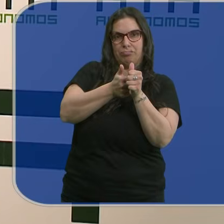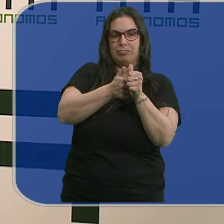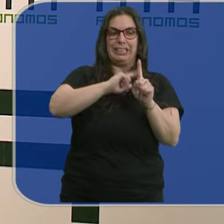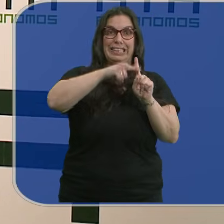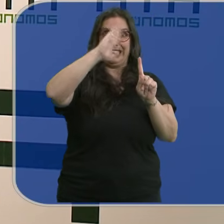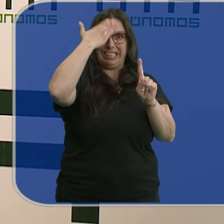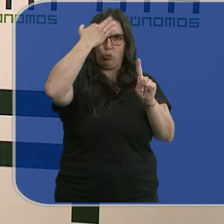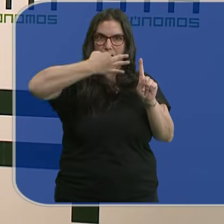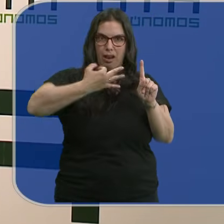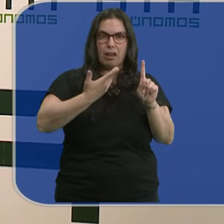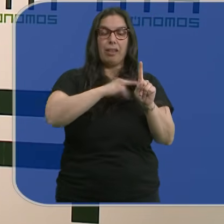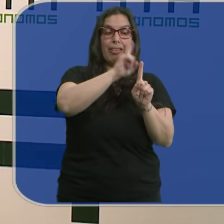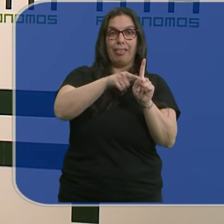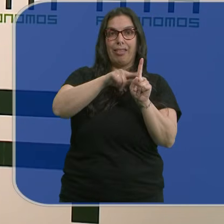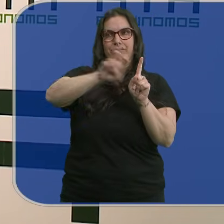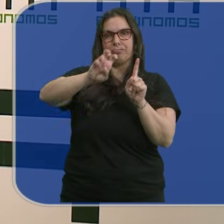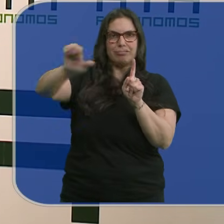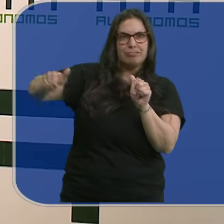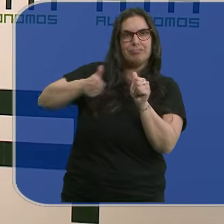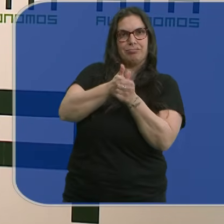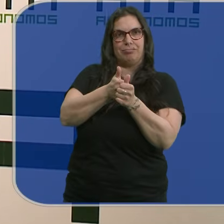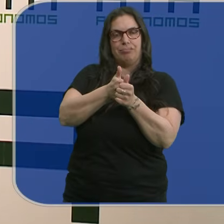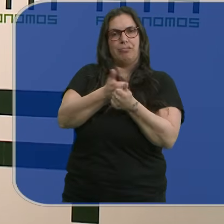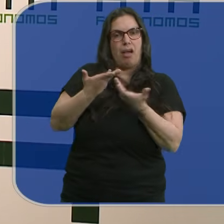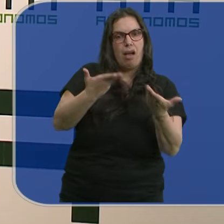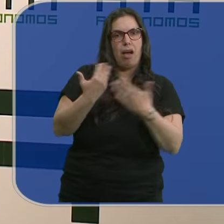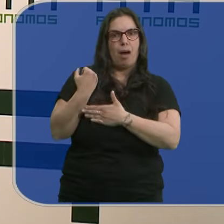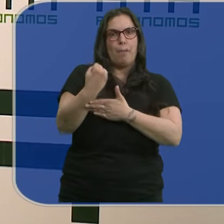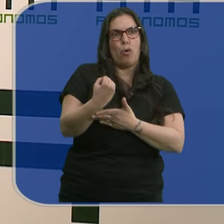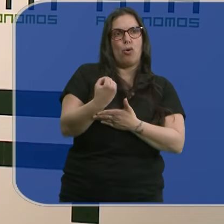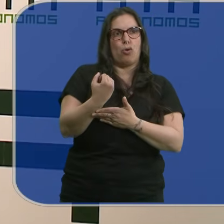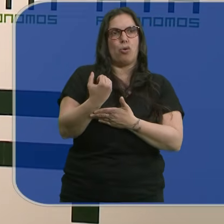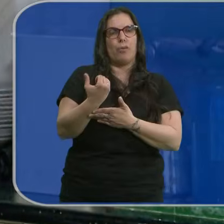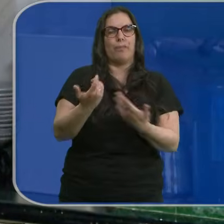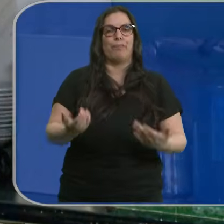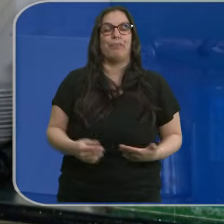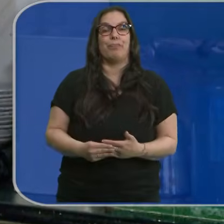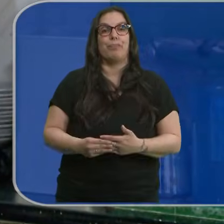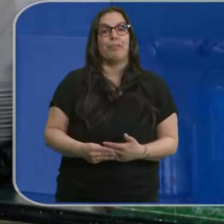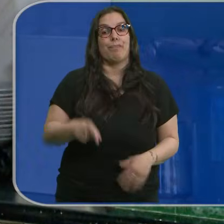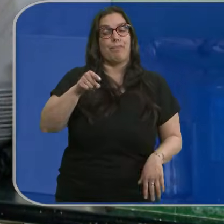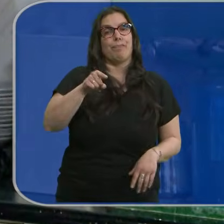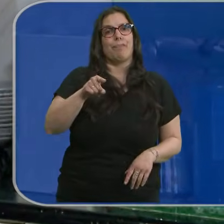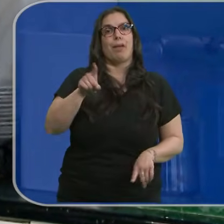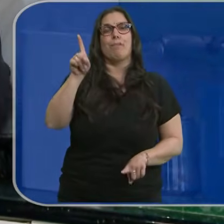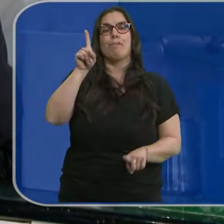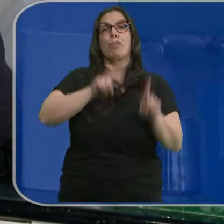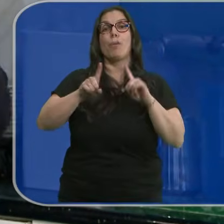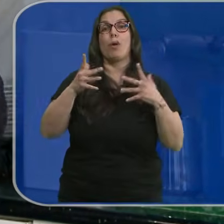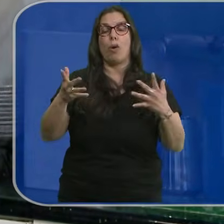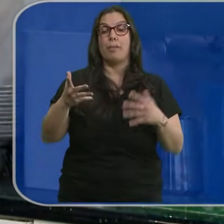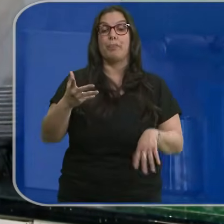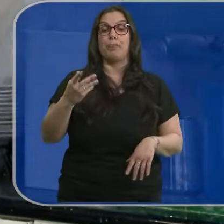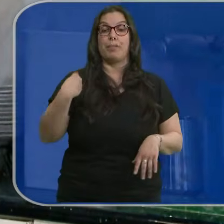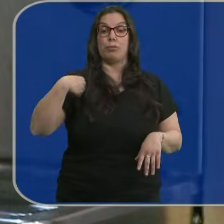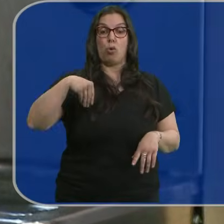es el titular de la actividad y el que, bueno, pues se tributa y demás. Y aquí es donde llega la paradoja, porque